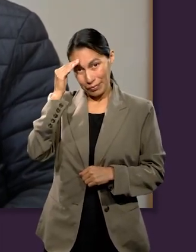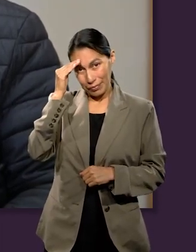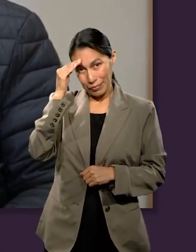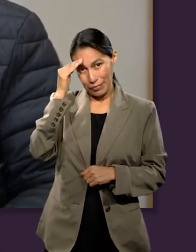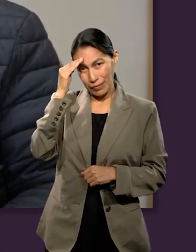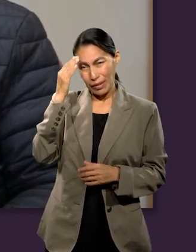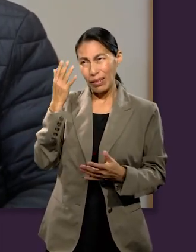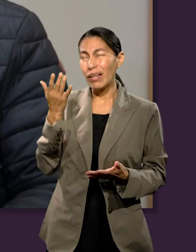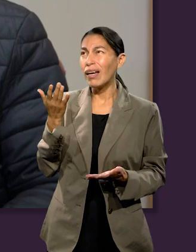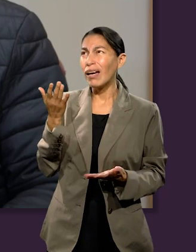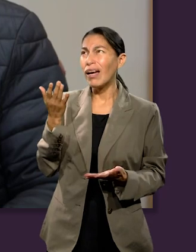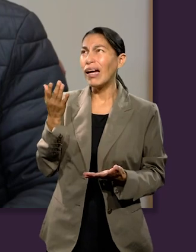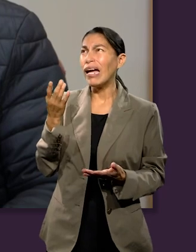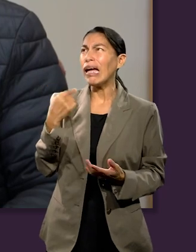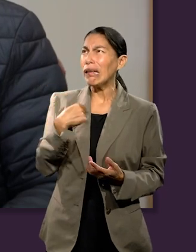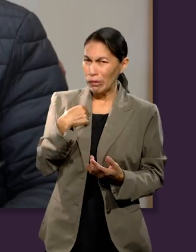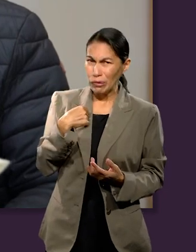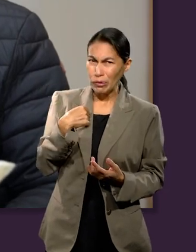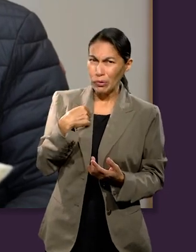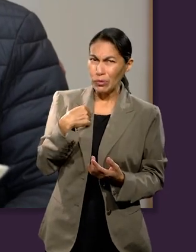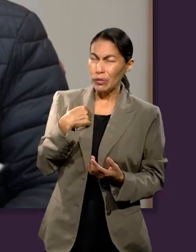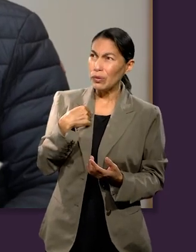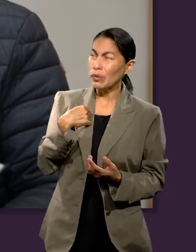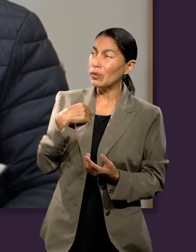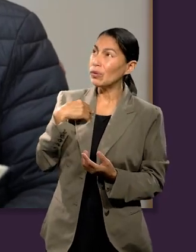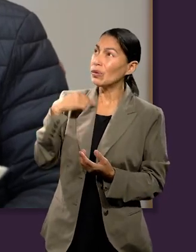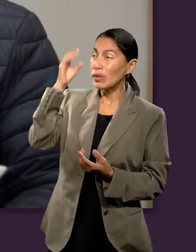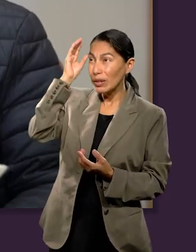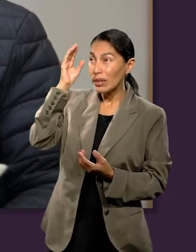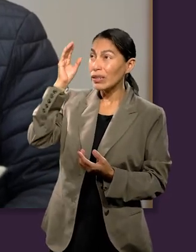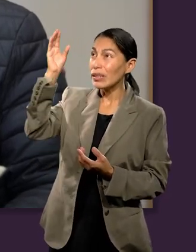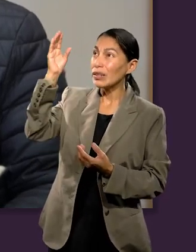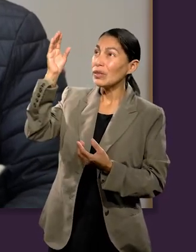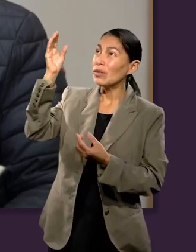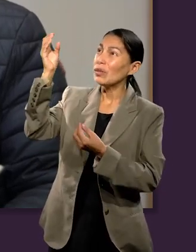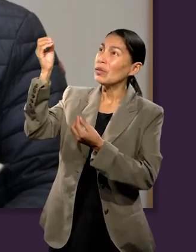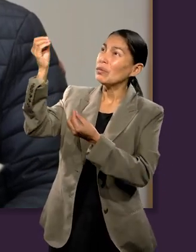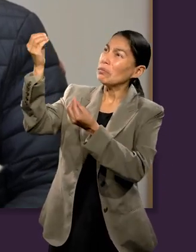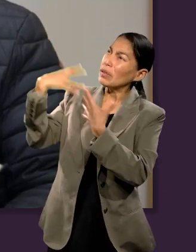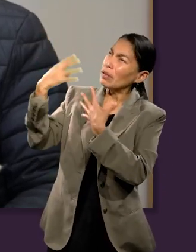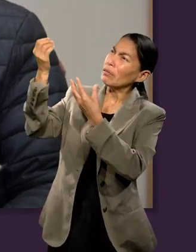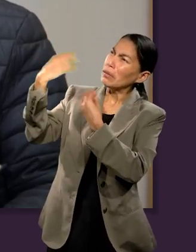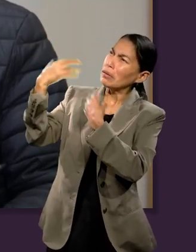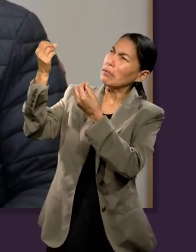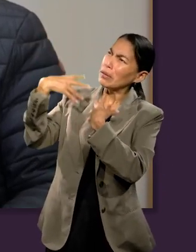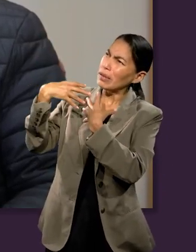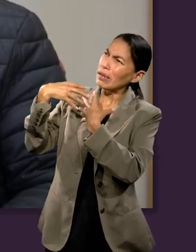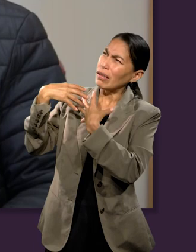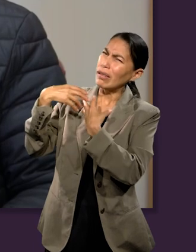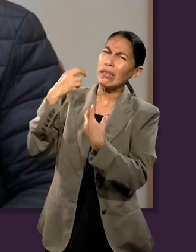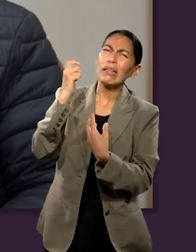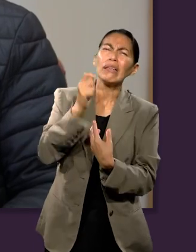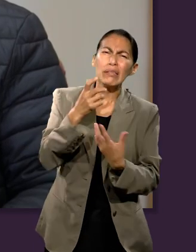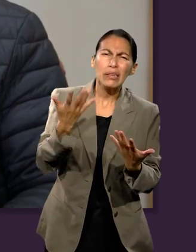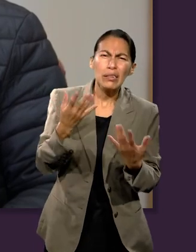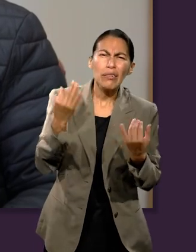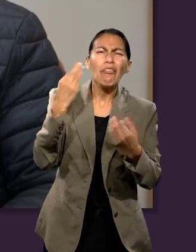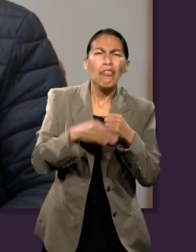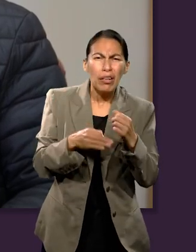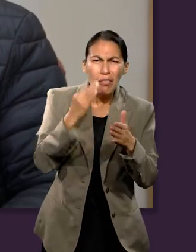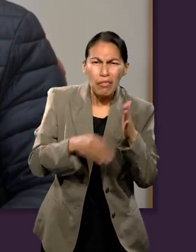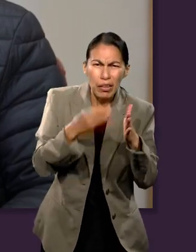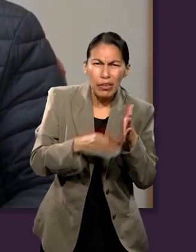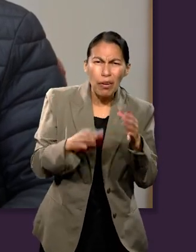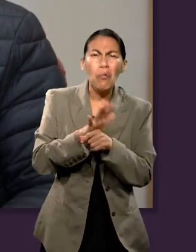pensarlo de esta manera que nos podría faltar si tenemos las provisiones